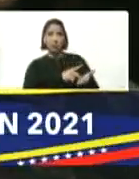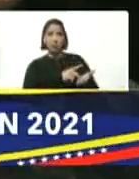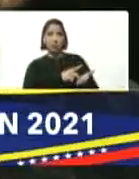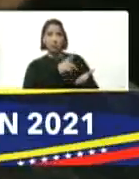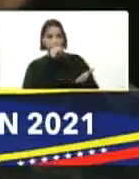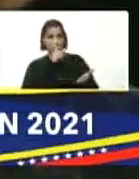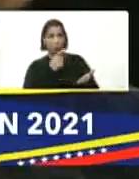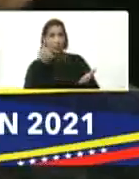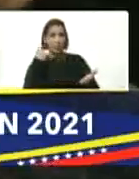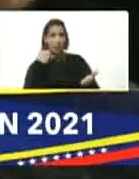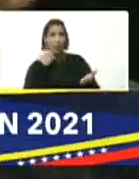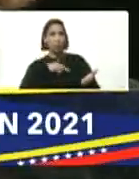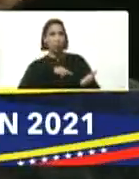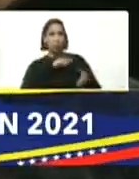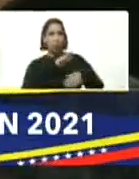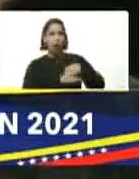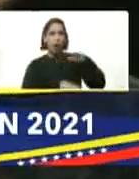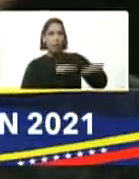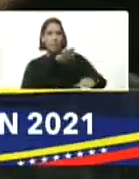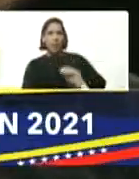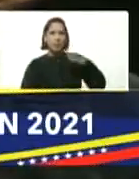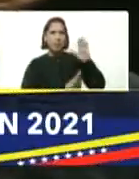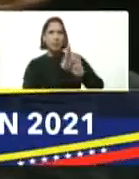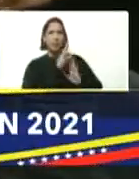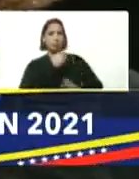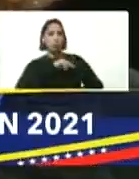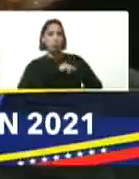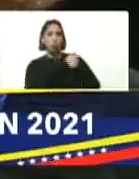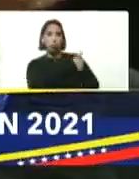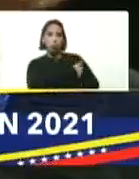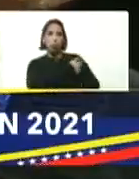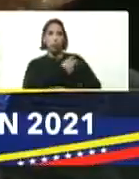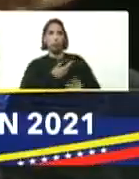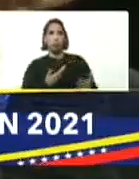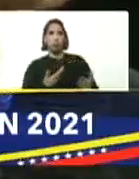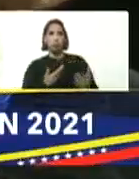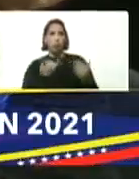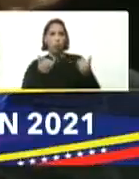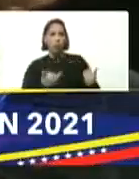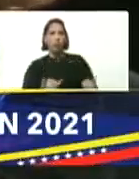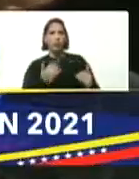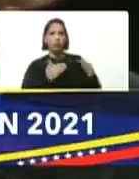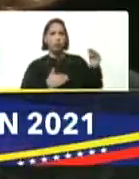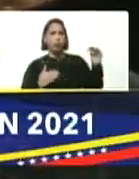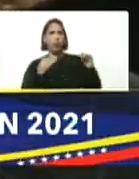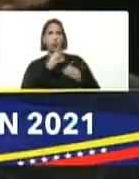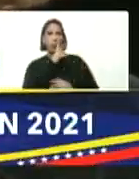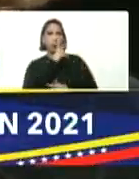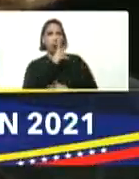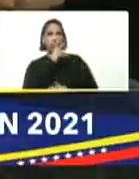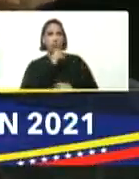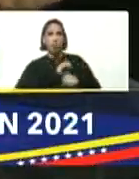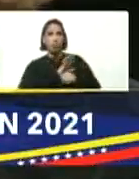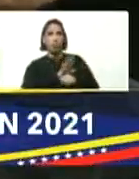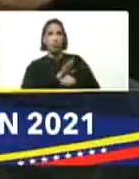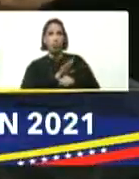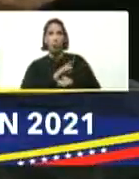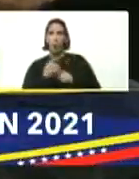pasado. Vamos avanzando, estamos vacunados, vamos saliendo de este bicho horrible que es el... ¡Punto a